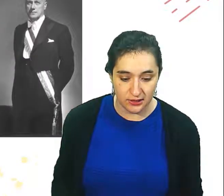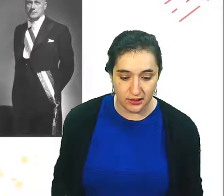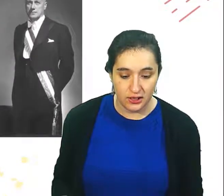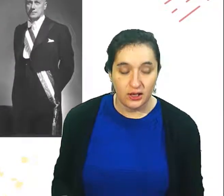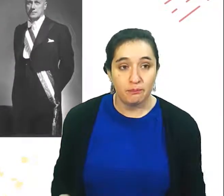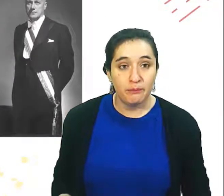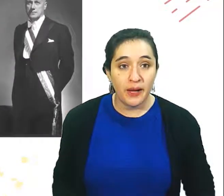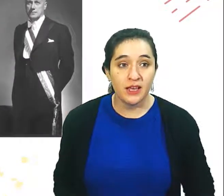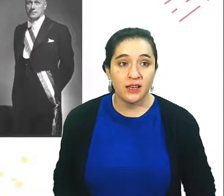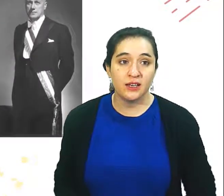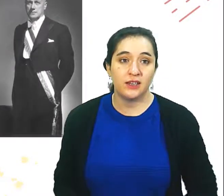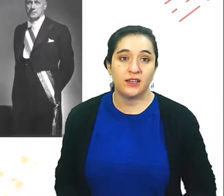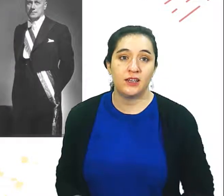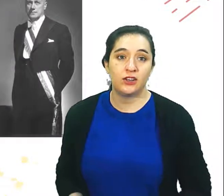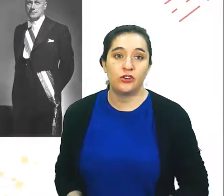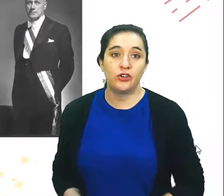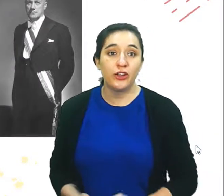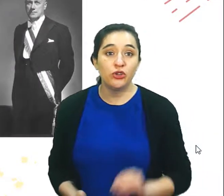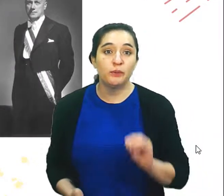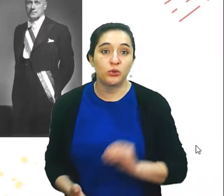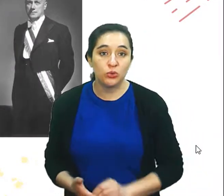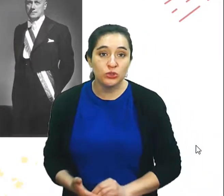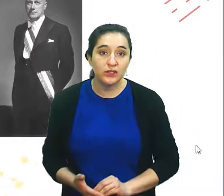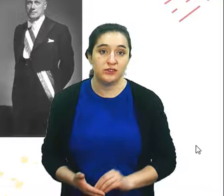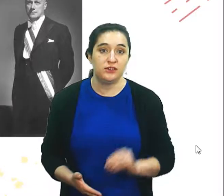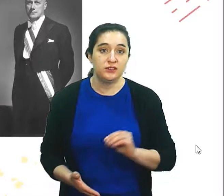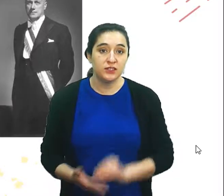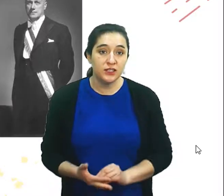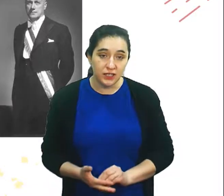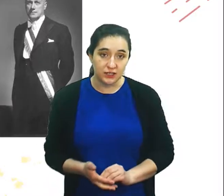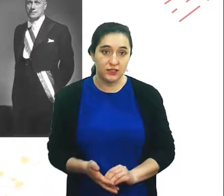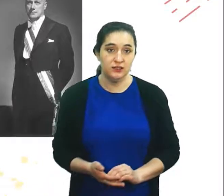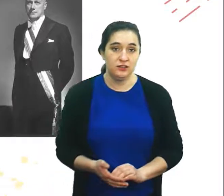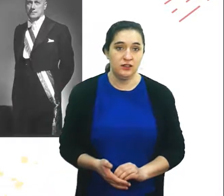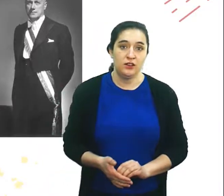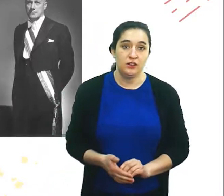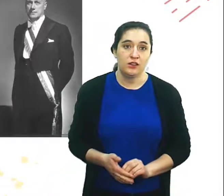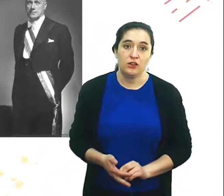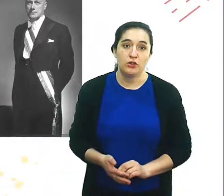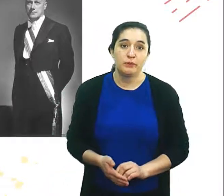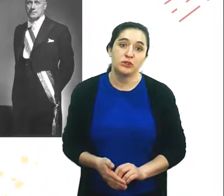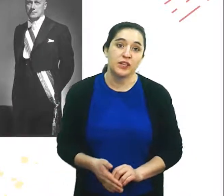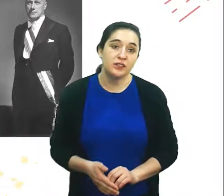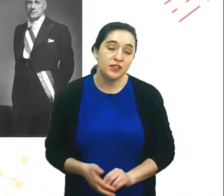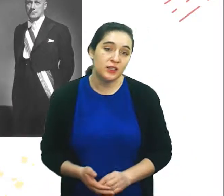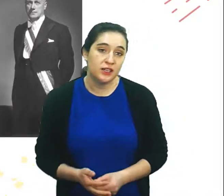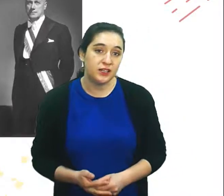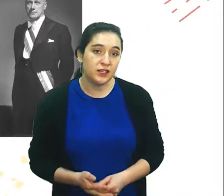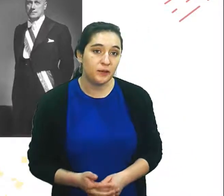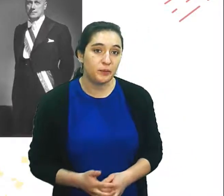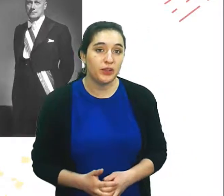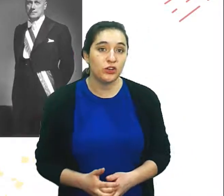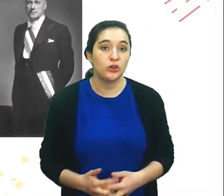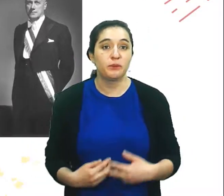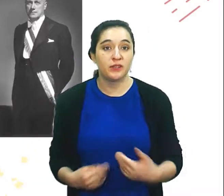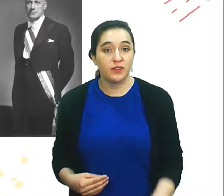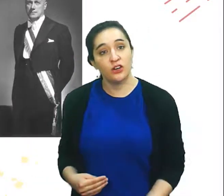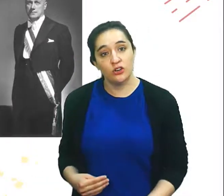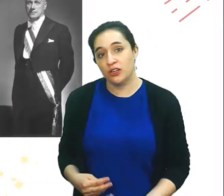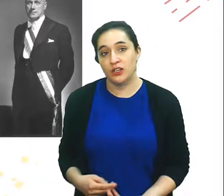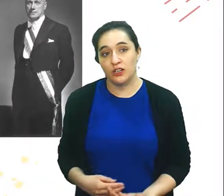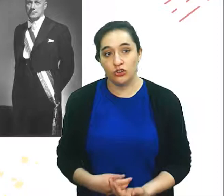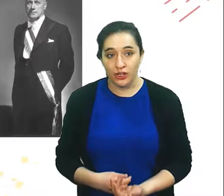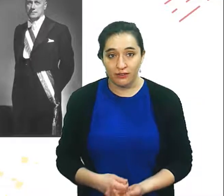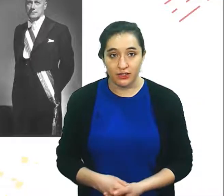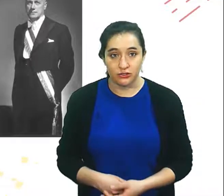política. Vayan colocando preguntas si tienen. Lo importante es que puedan comprender